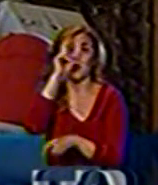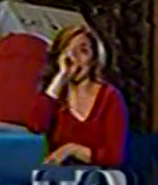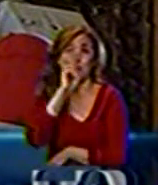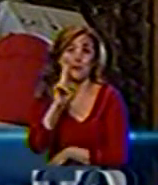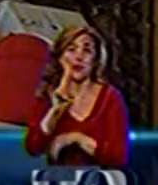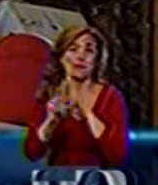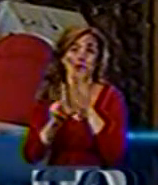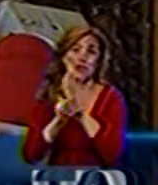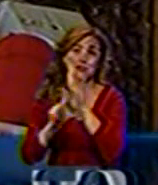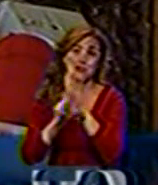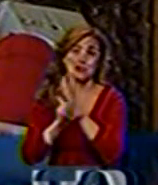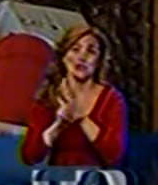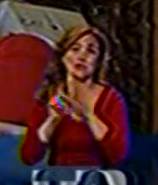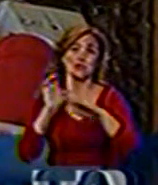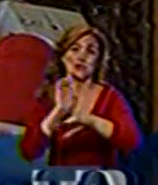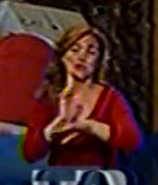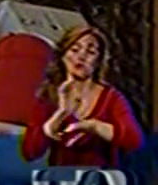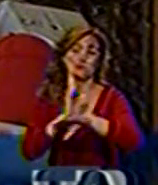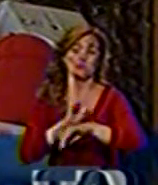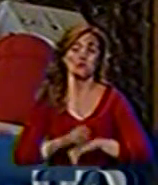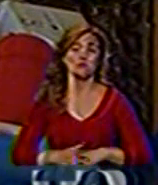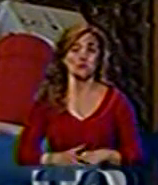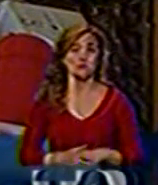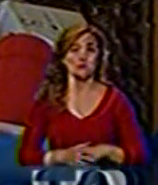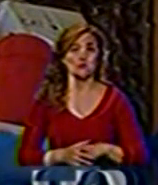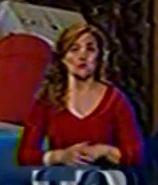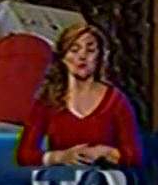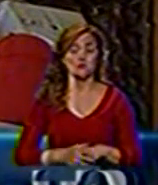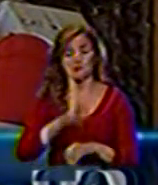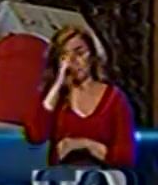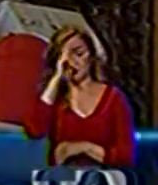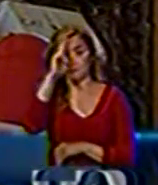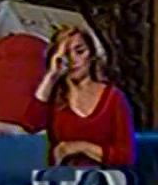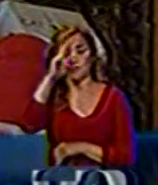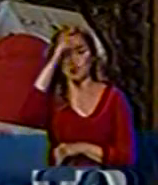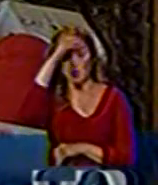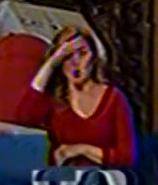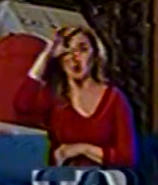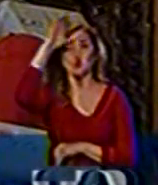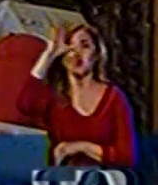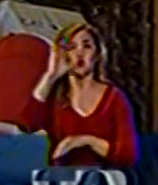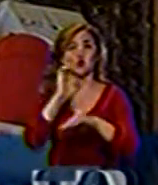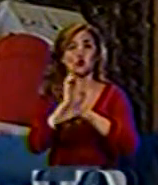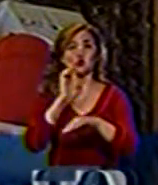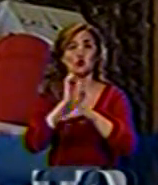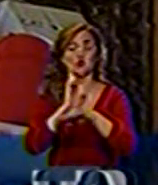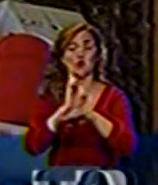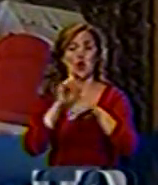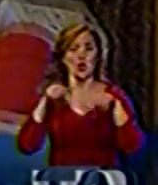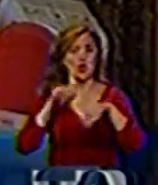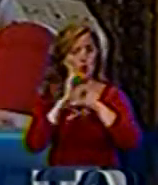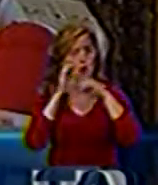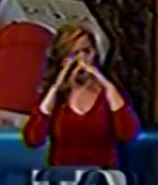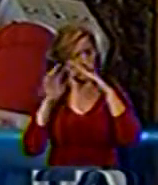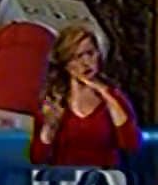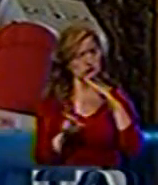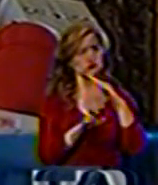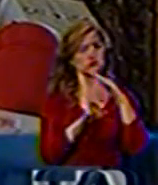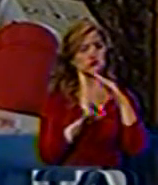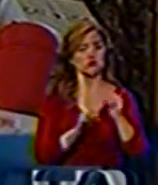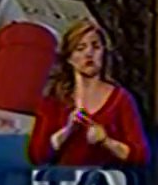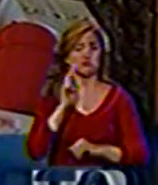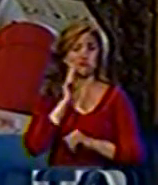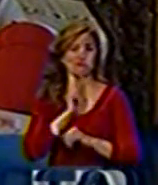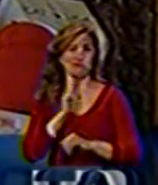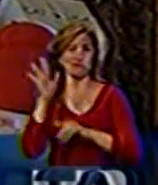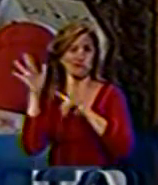las leyes y las manifestaciones culturales, expresiones vivas de este país que les acoge. El